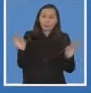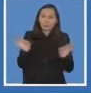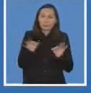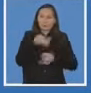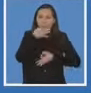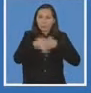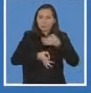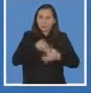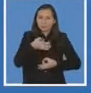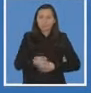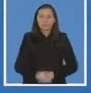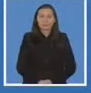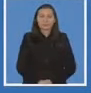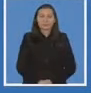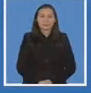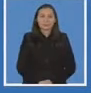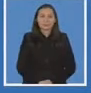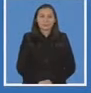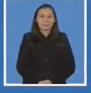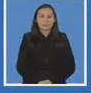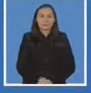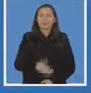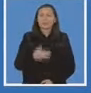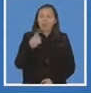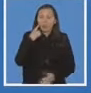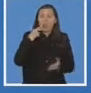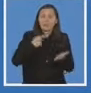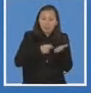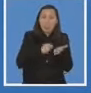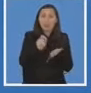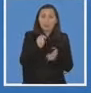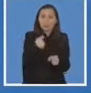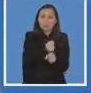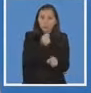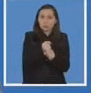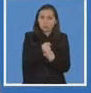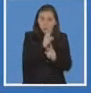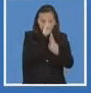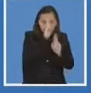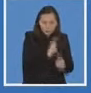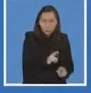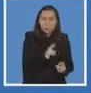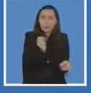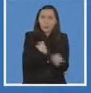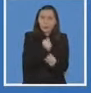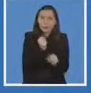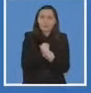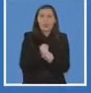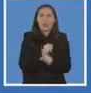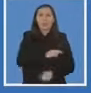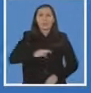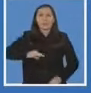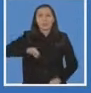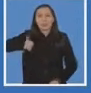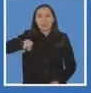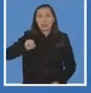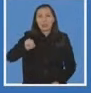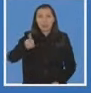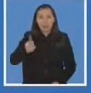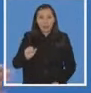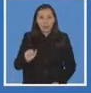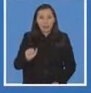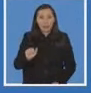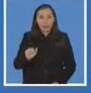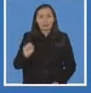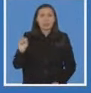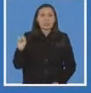de lo que podamos decir nosotros. Quiero reconocer el gran trabajo que ha hecho la ministra Janet Jara, para